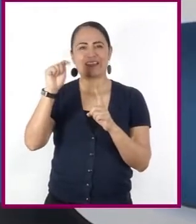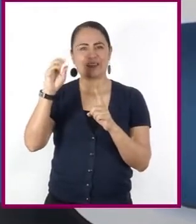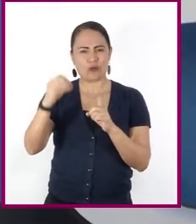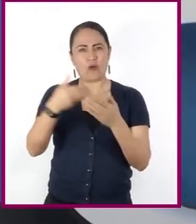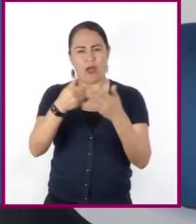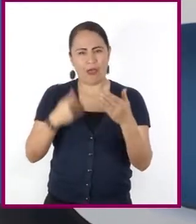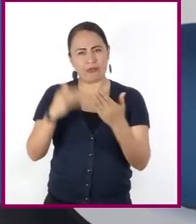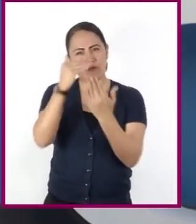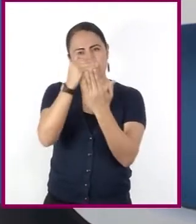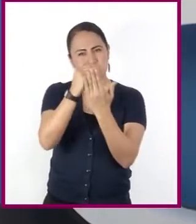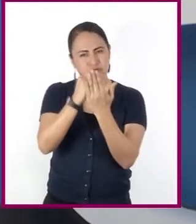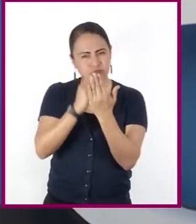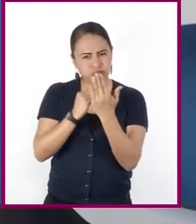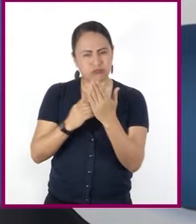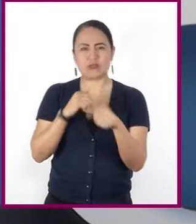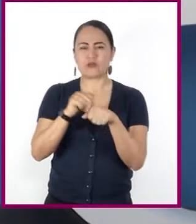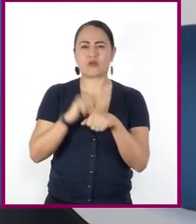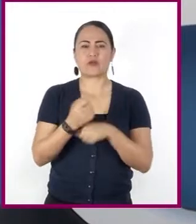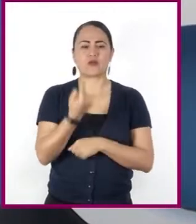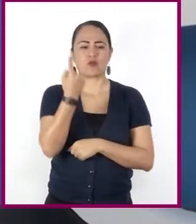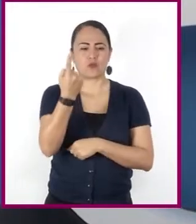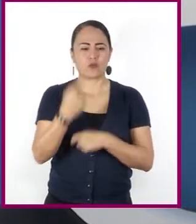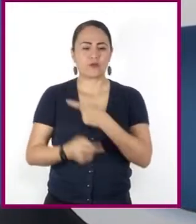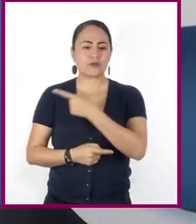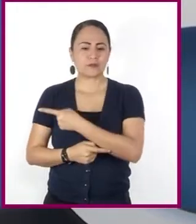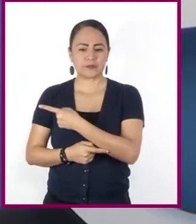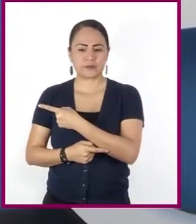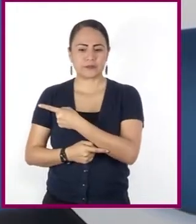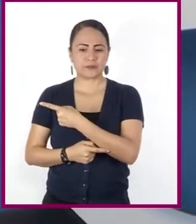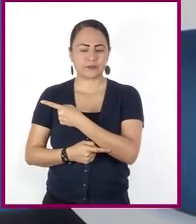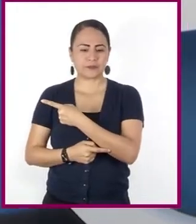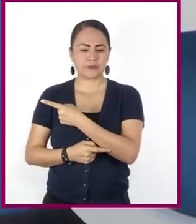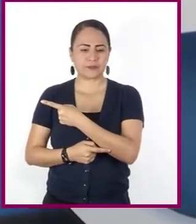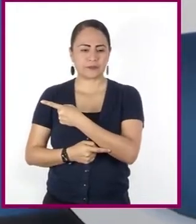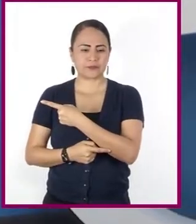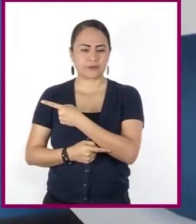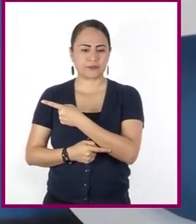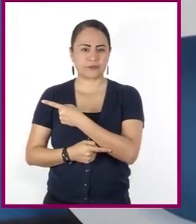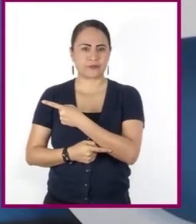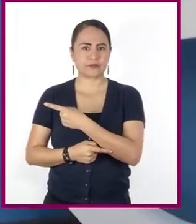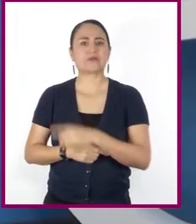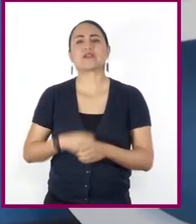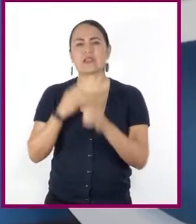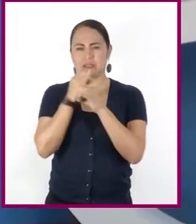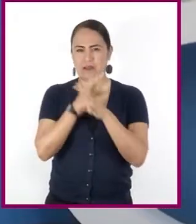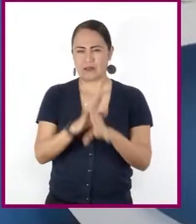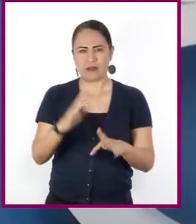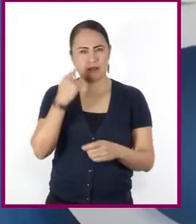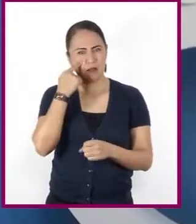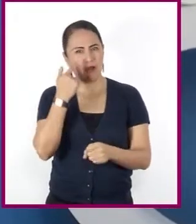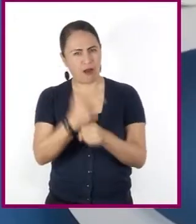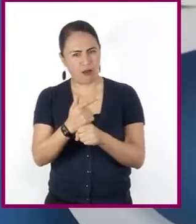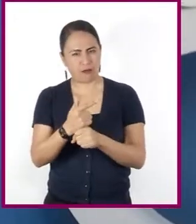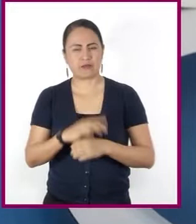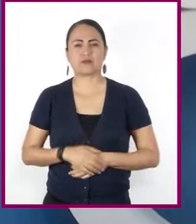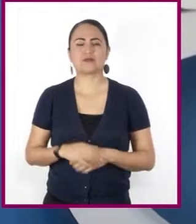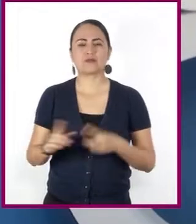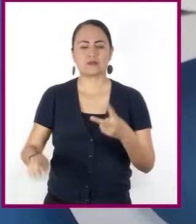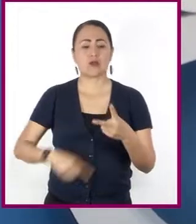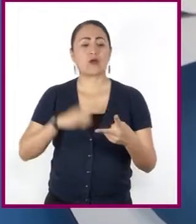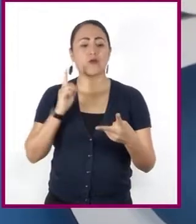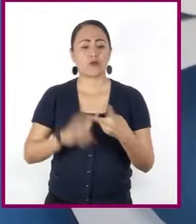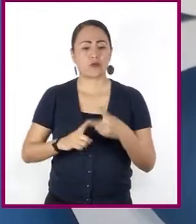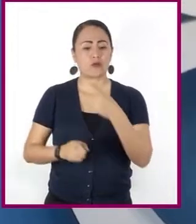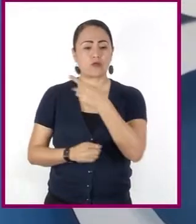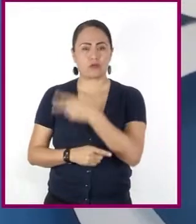siguientes pasos. 1. Identificar los datos que se dan en el contexto del reto planteado. 2.